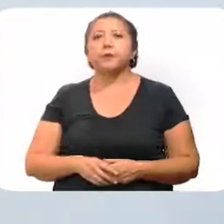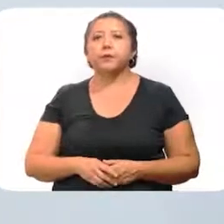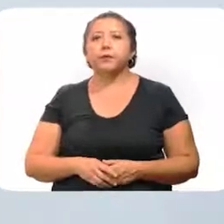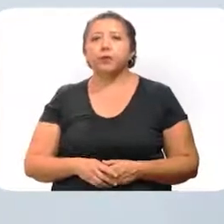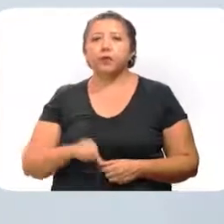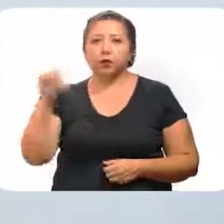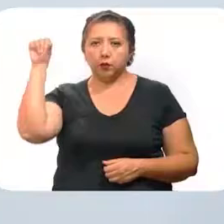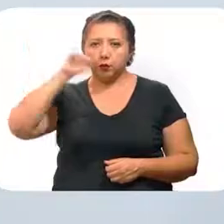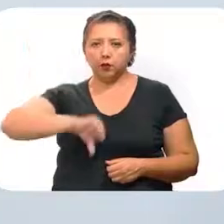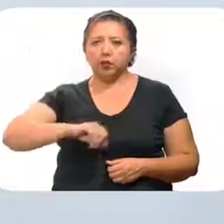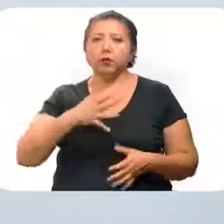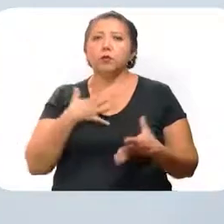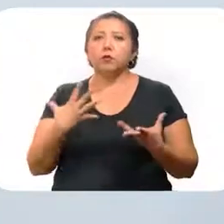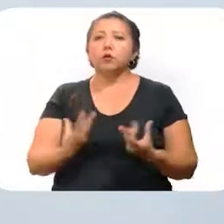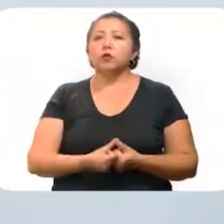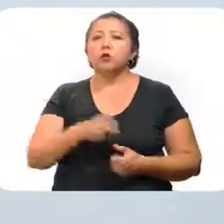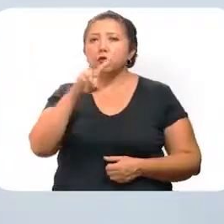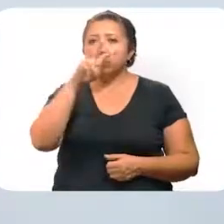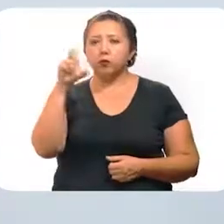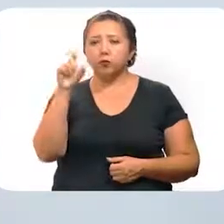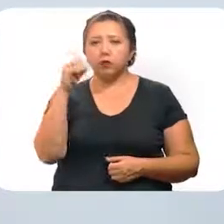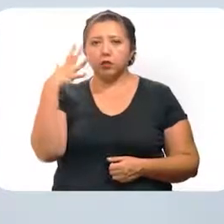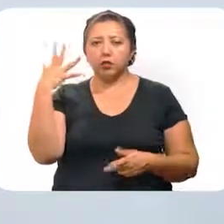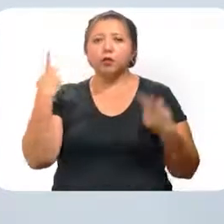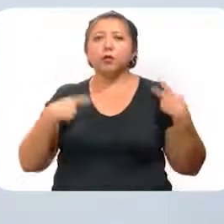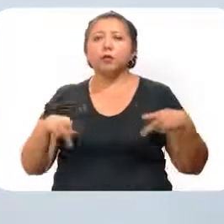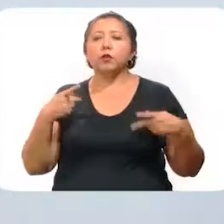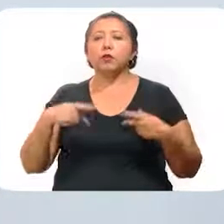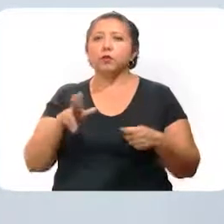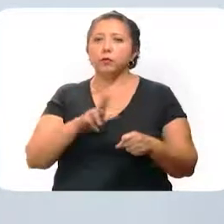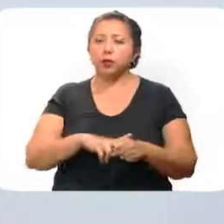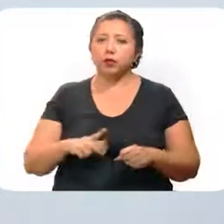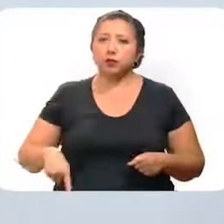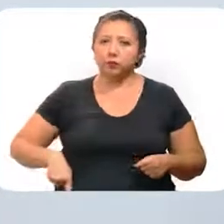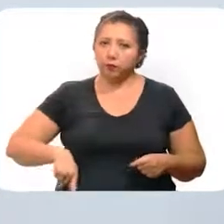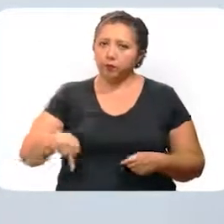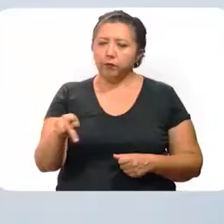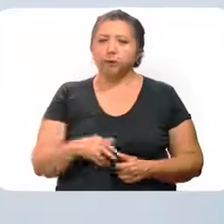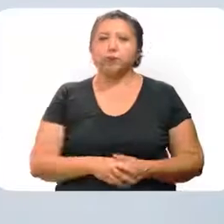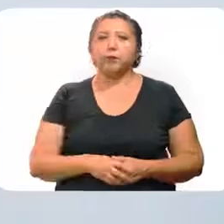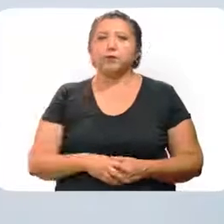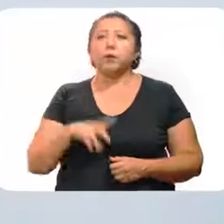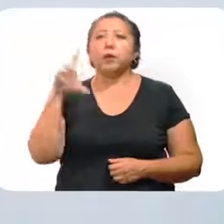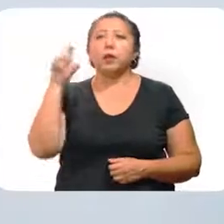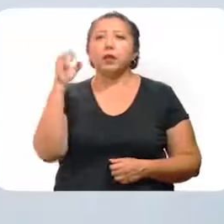diarios. El día de hoy tenemos 225 pacientes en hospitales públicos.